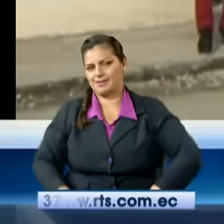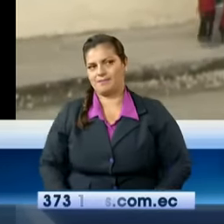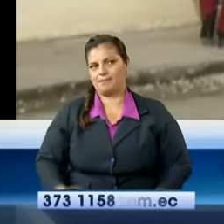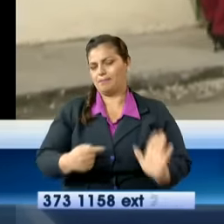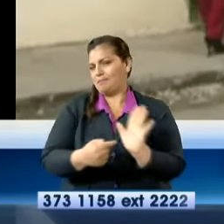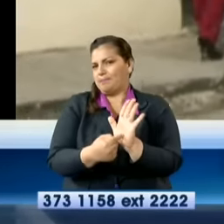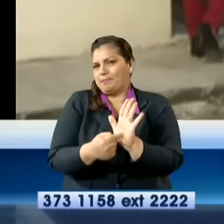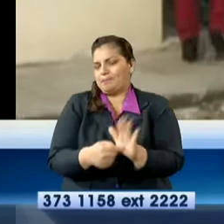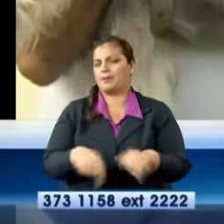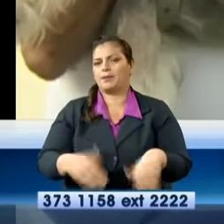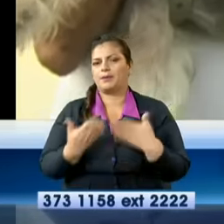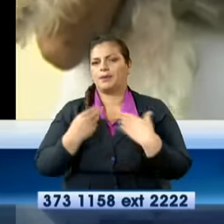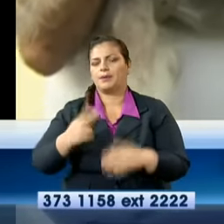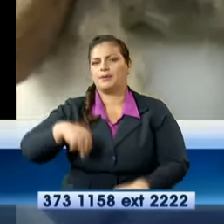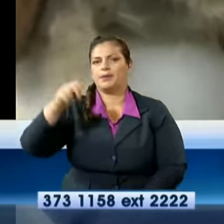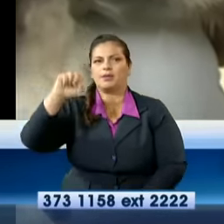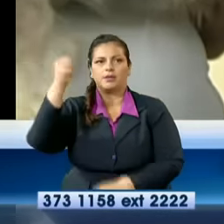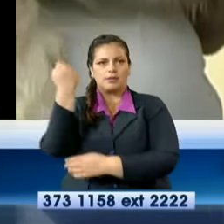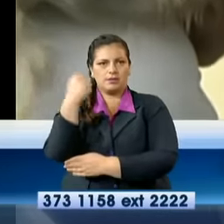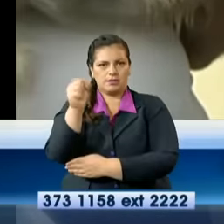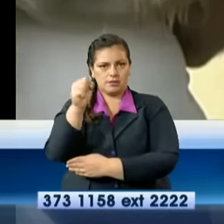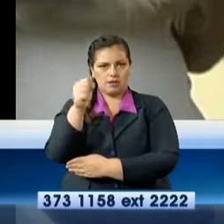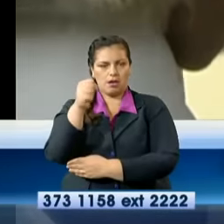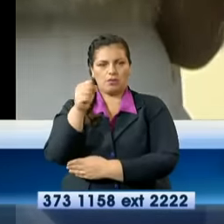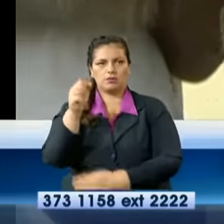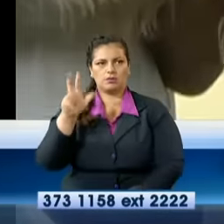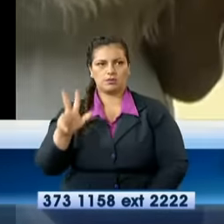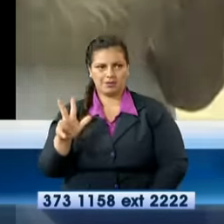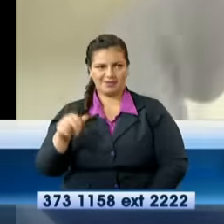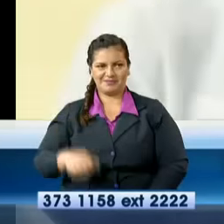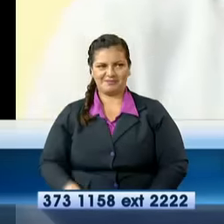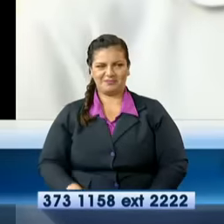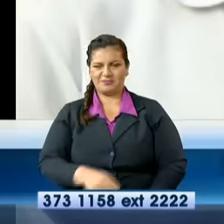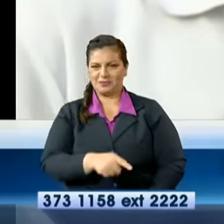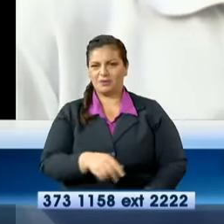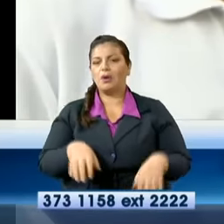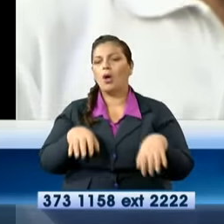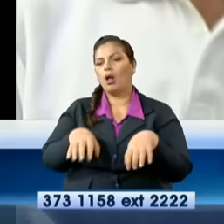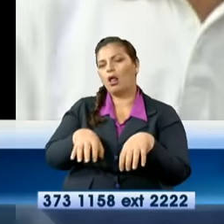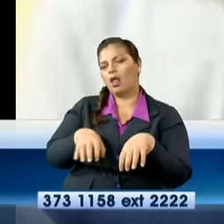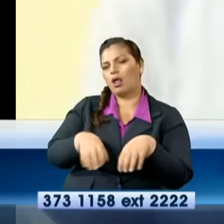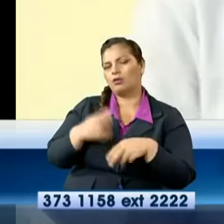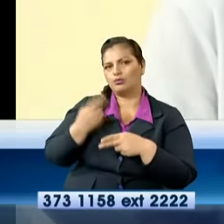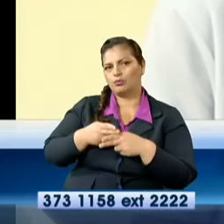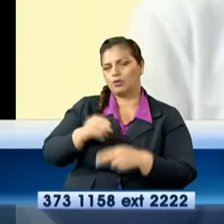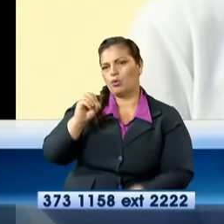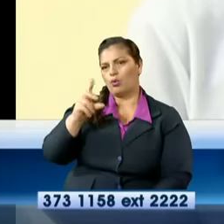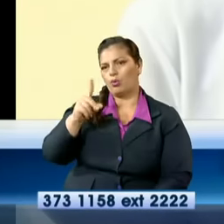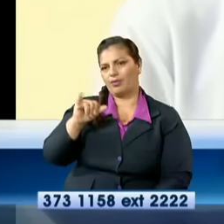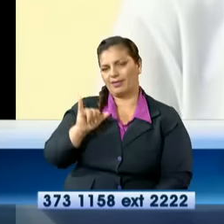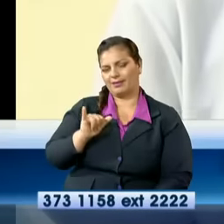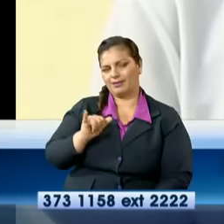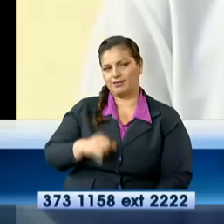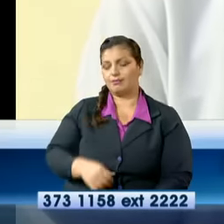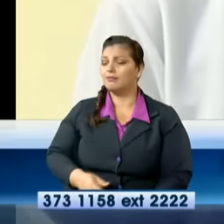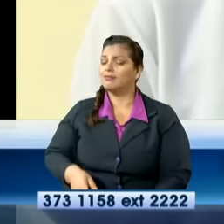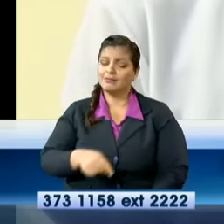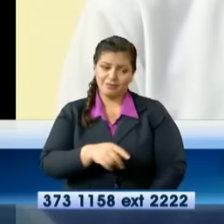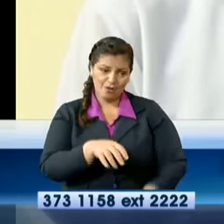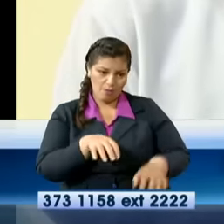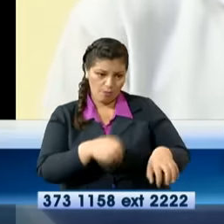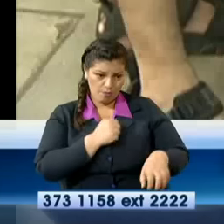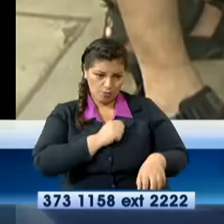aplicaron las dosis. El pequeño Odi fue el primero en llegar. Trajo a su amiguito. Así es, para cuidarlo y ver que esté